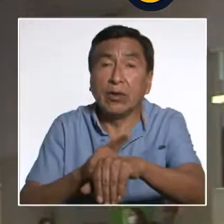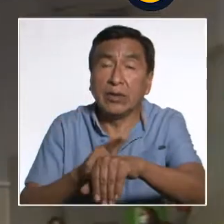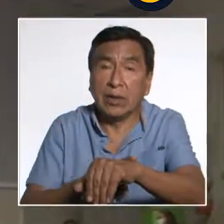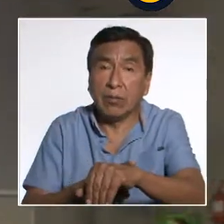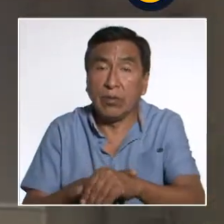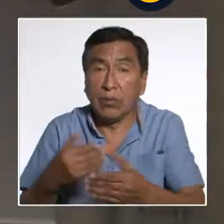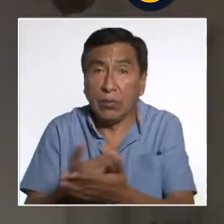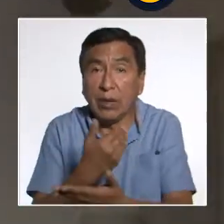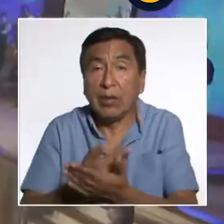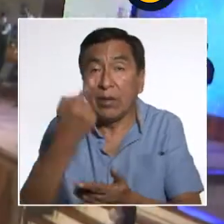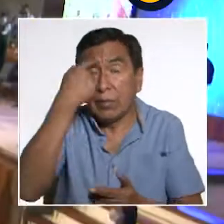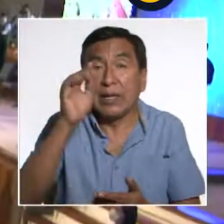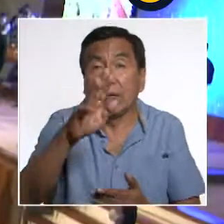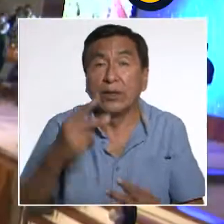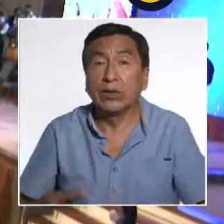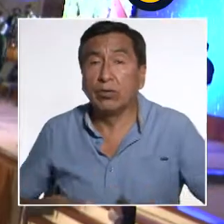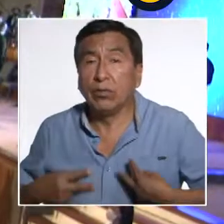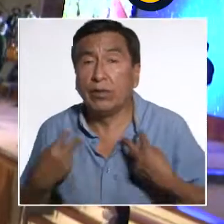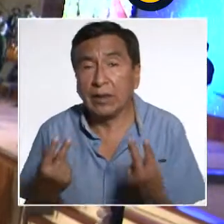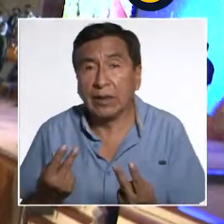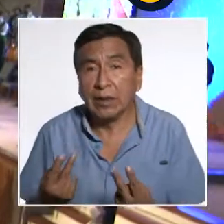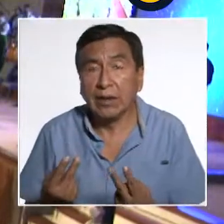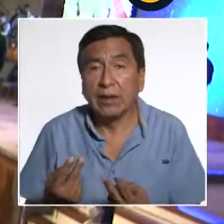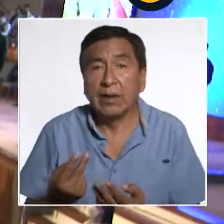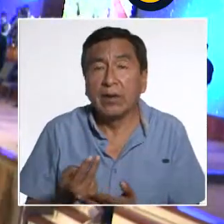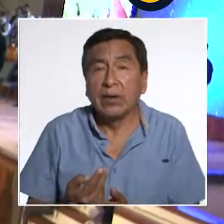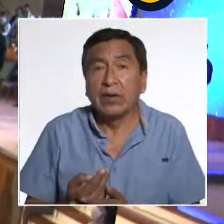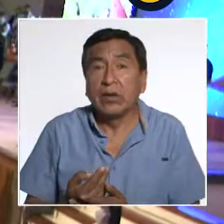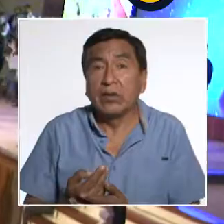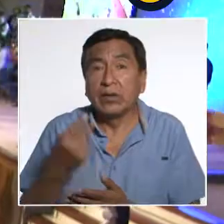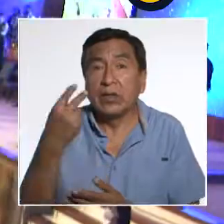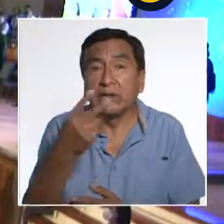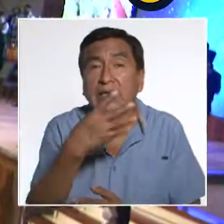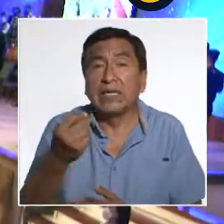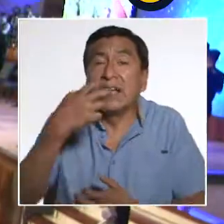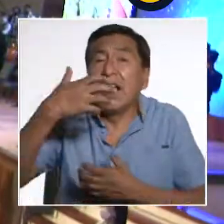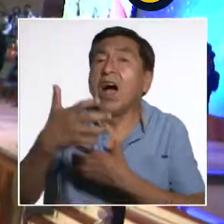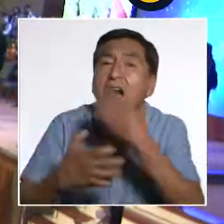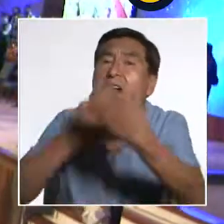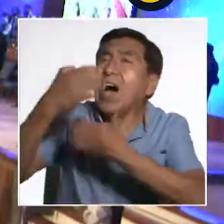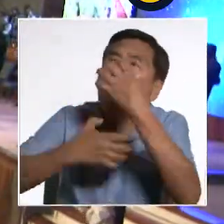nuevo sobre tu vida. A la cuenta de tres, uno, dos y tres.